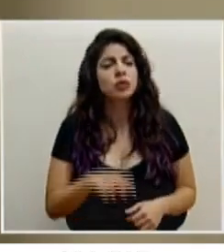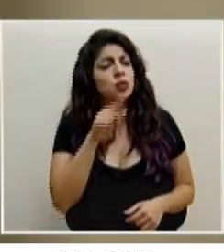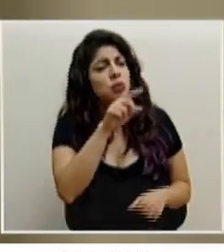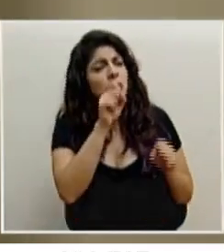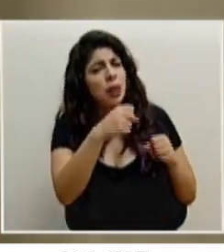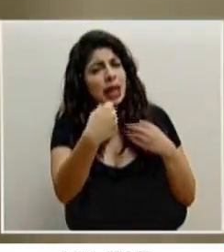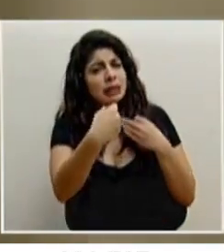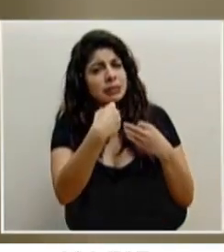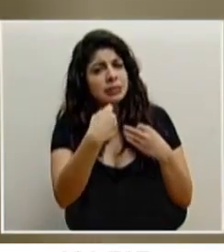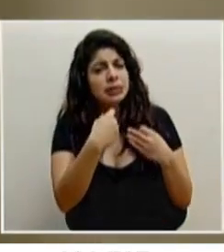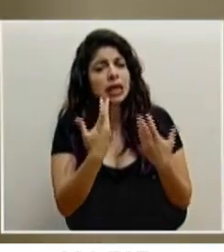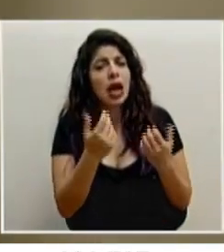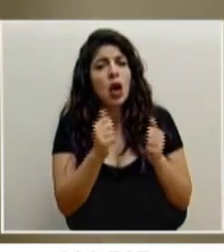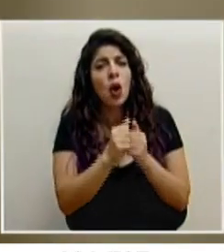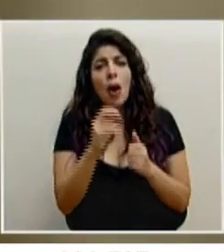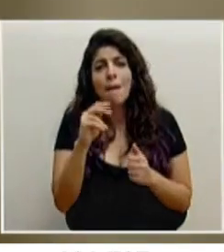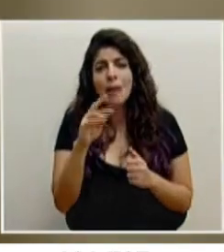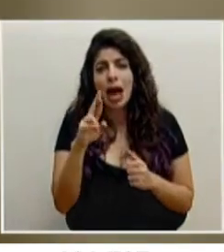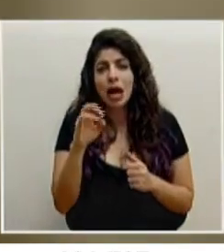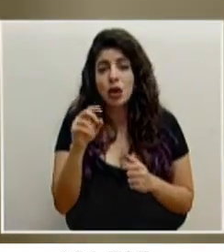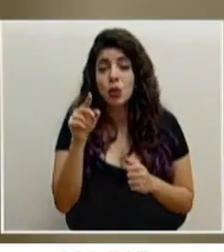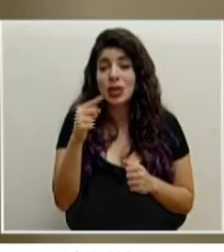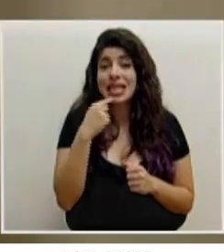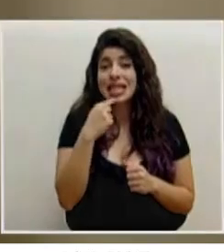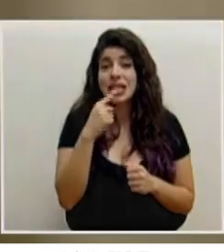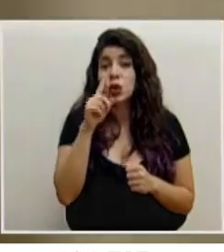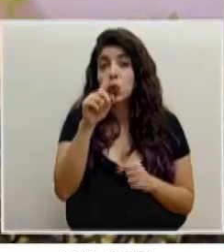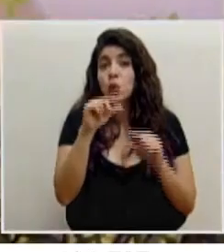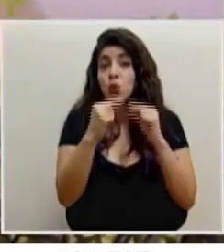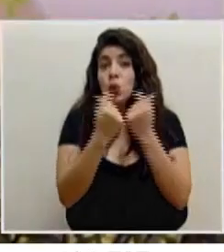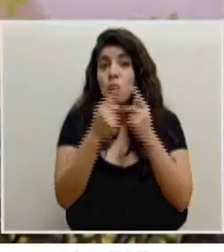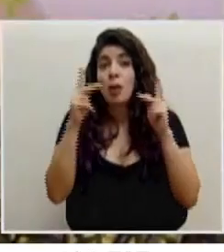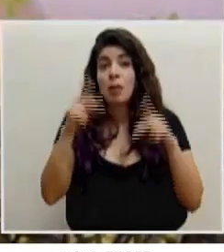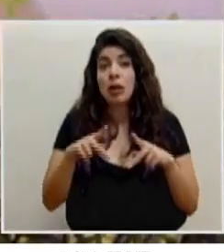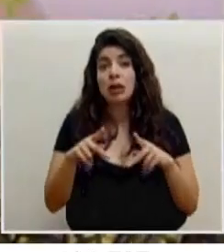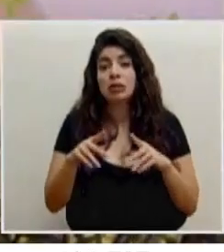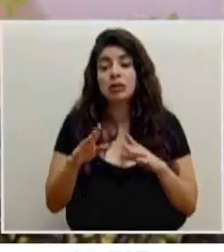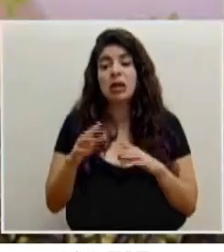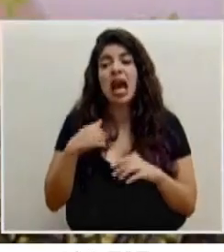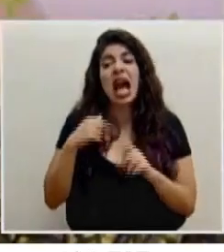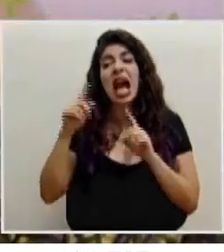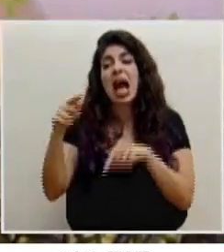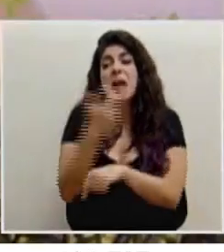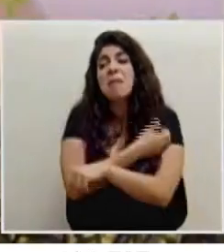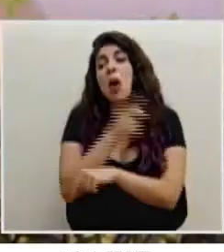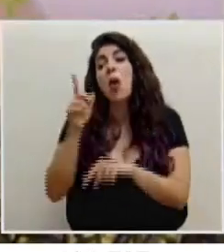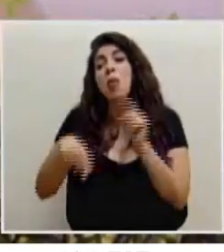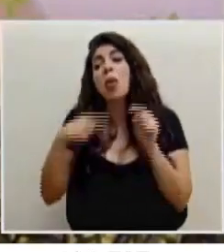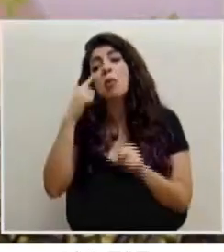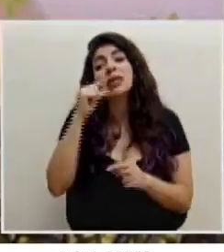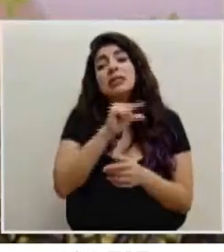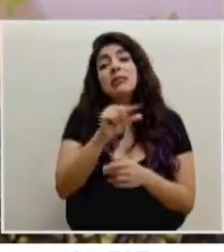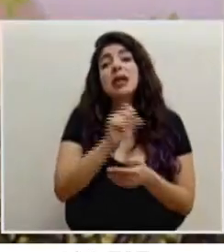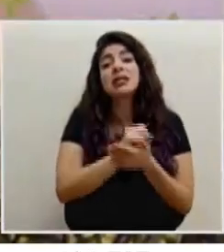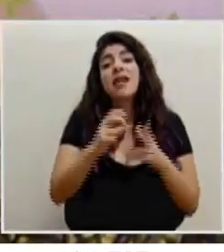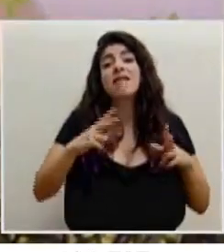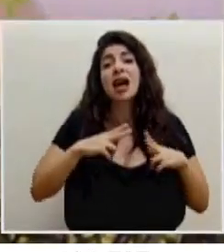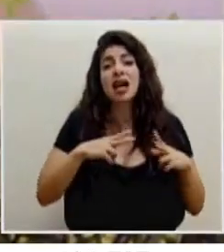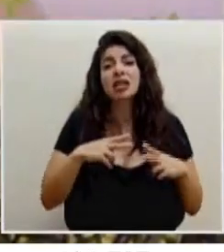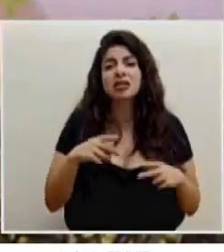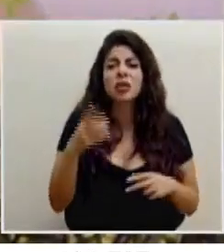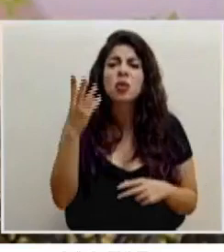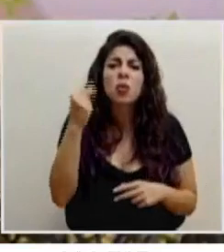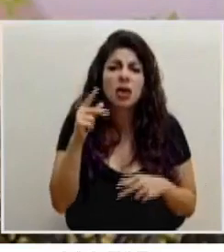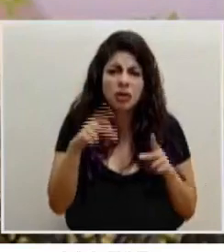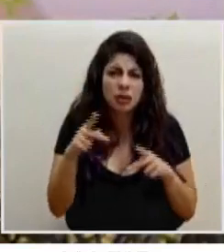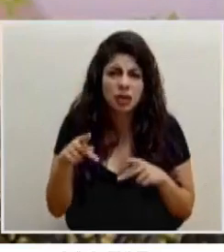puede explicar o lo podemos precisar con don Mario después. Hablaban de que un grupo de gente ha rechazado la vacunación por estar de vacaciones en Semana Santa. ¿Cuánta gente aproximadamente tiene en esa